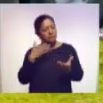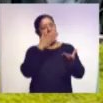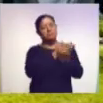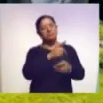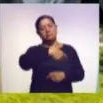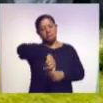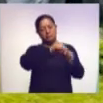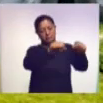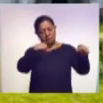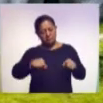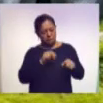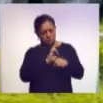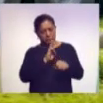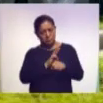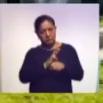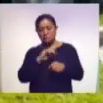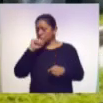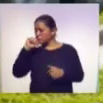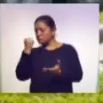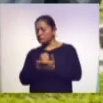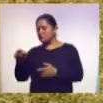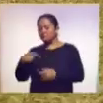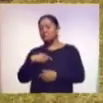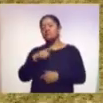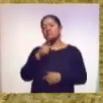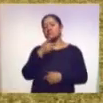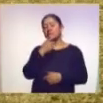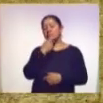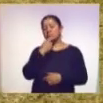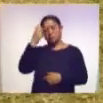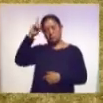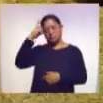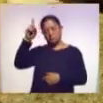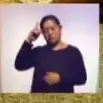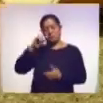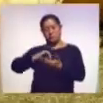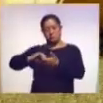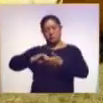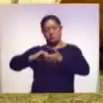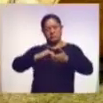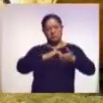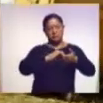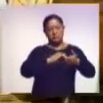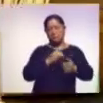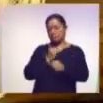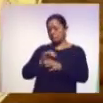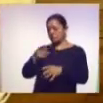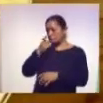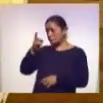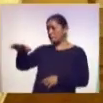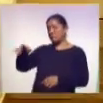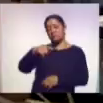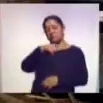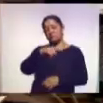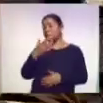recorridos de seguridad y vigilancia fueron abordados por el propietario de un vehículo automotor del Servicio de Autotransporte Federal de Carga, quien les informó que el vehículo estaba fuera de